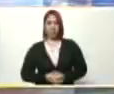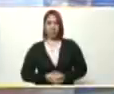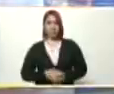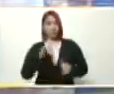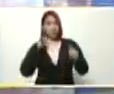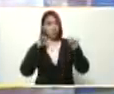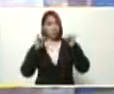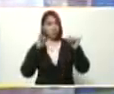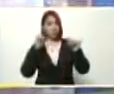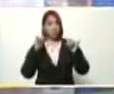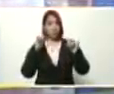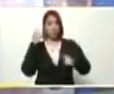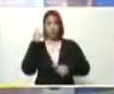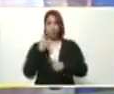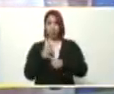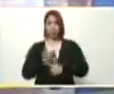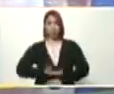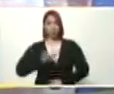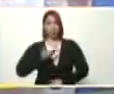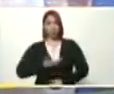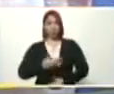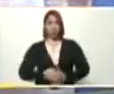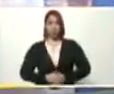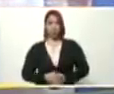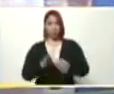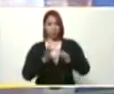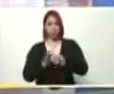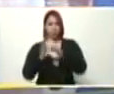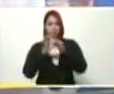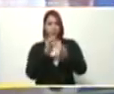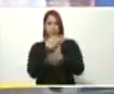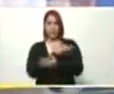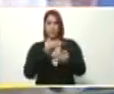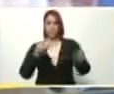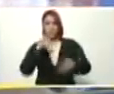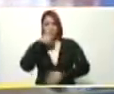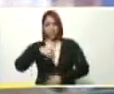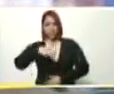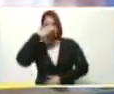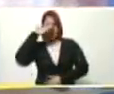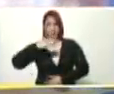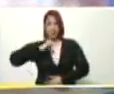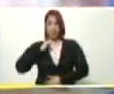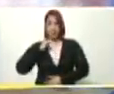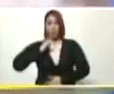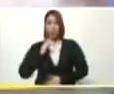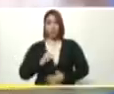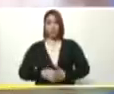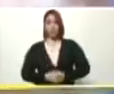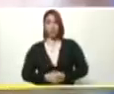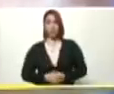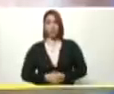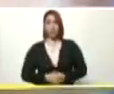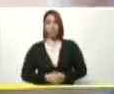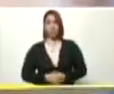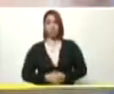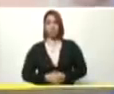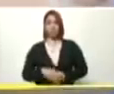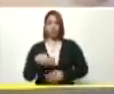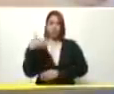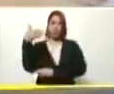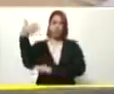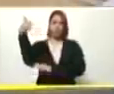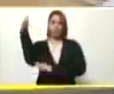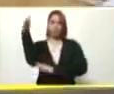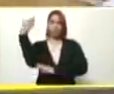Conmemorar por lo alto, en unión perfecta cívico-militar-policial, levantando las banderas